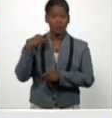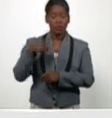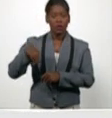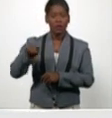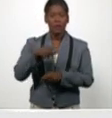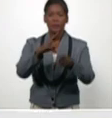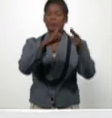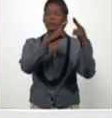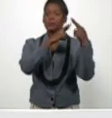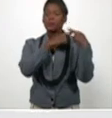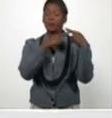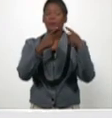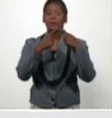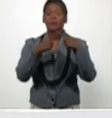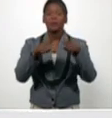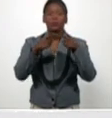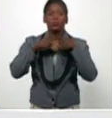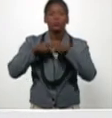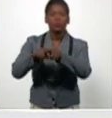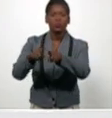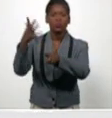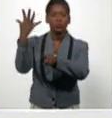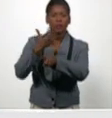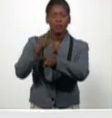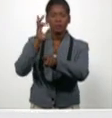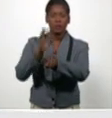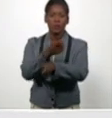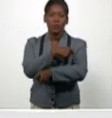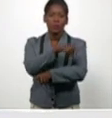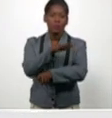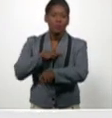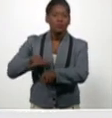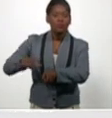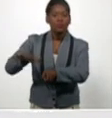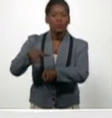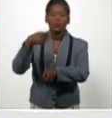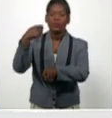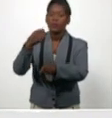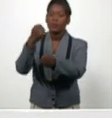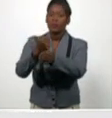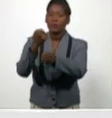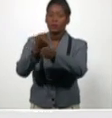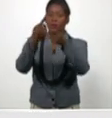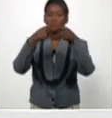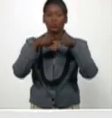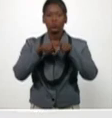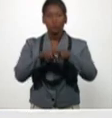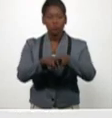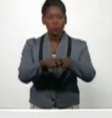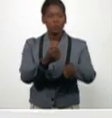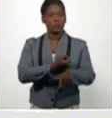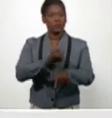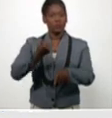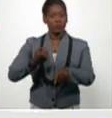participación activa, como lo ha hecho nuestra población, con todas las tareas que la revolución le ha